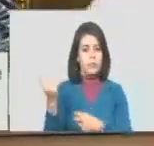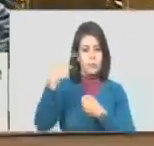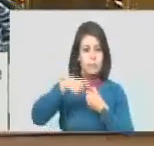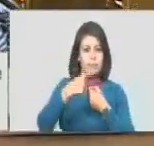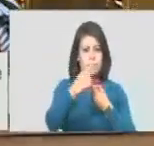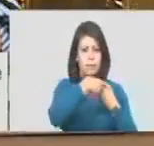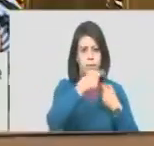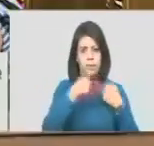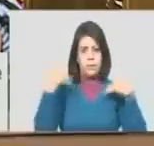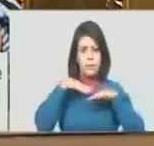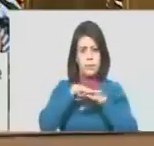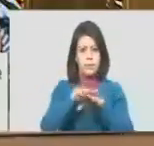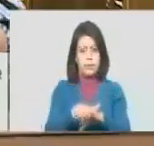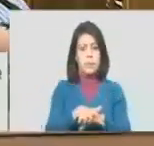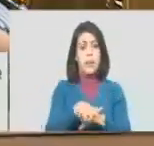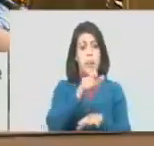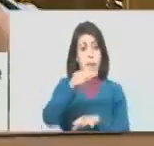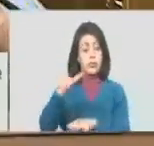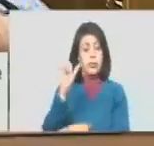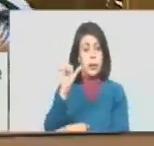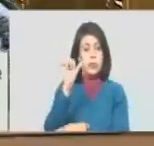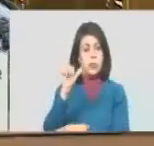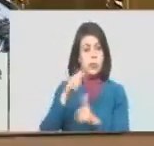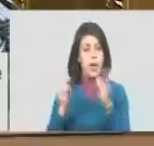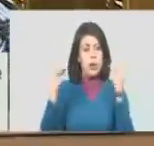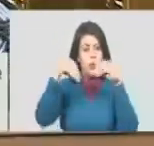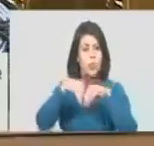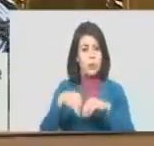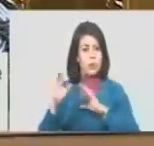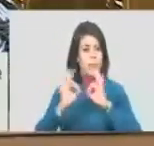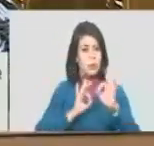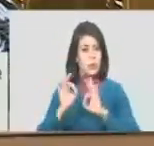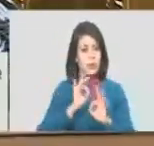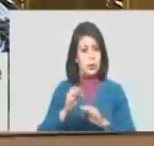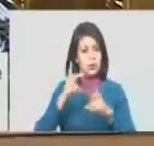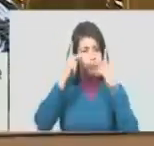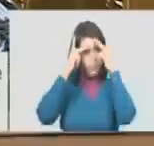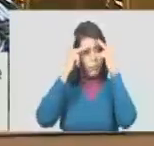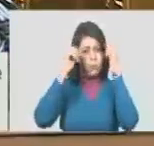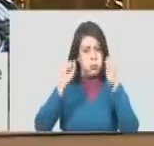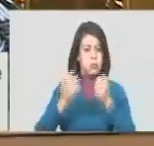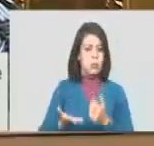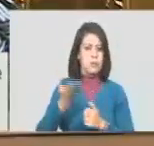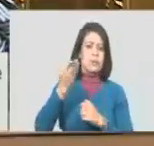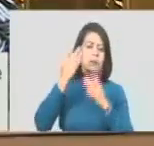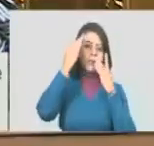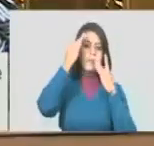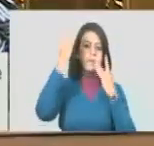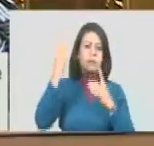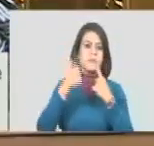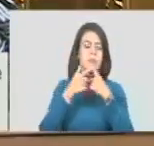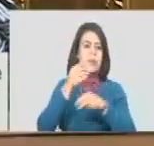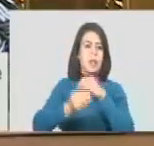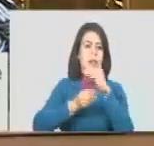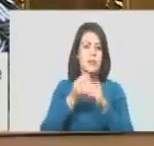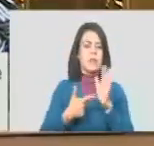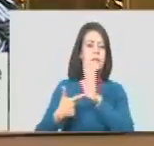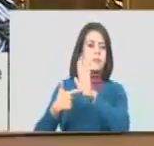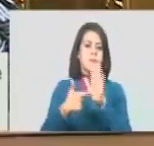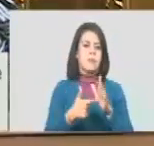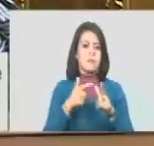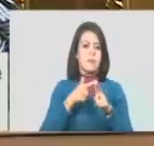inclusión e integración de estas personas de acuerdo a sus capacidades y potencialidades individuales identificadas a